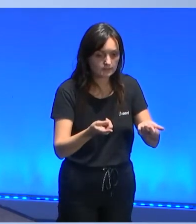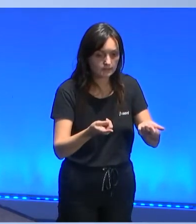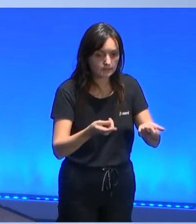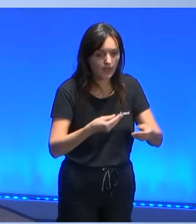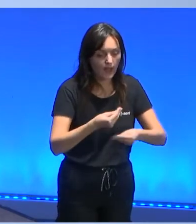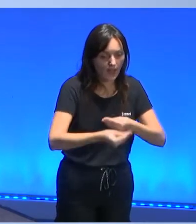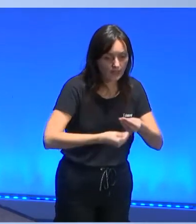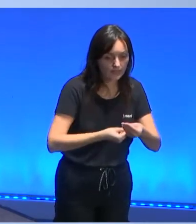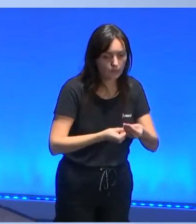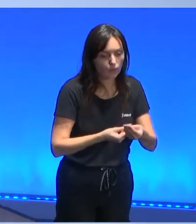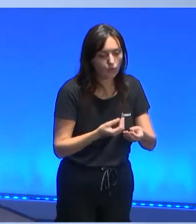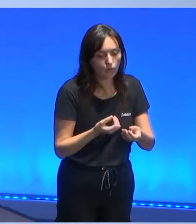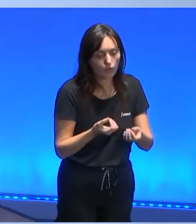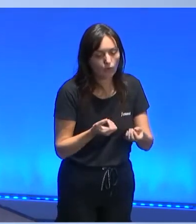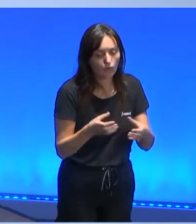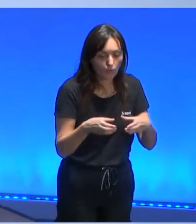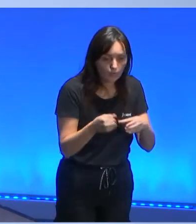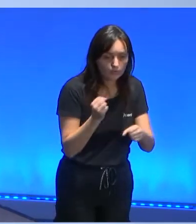estas dinámicas de trabajo,